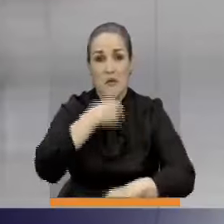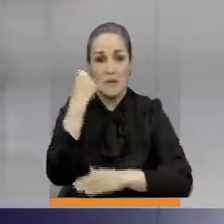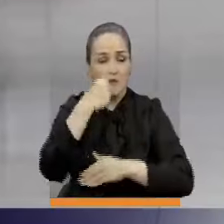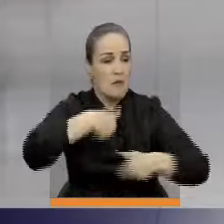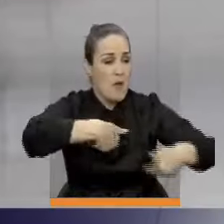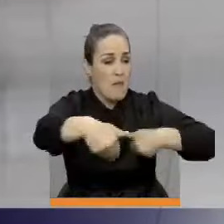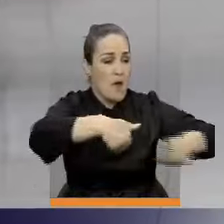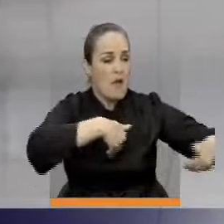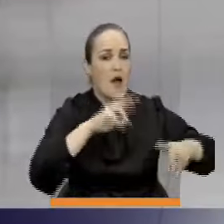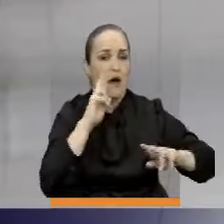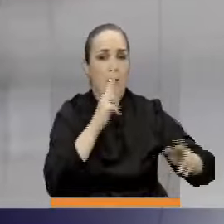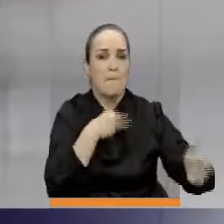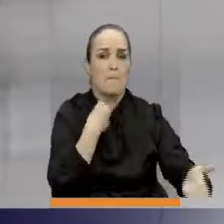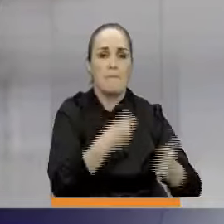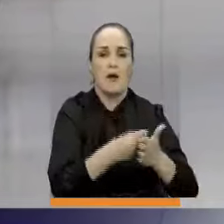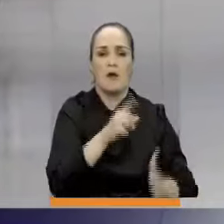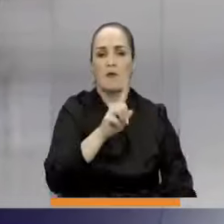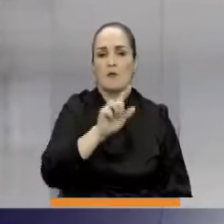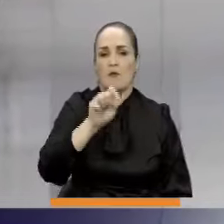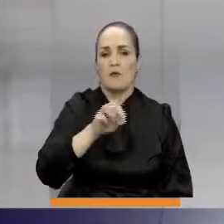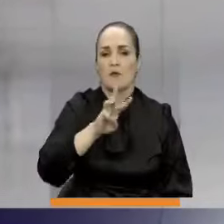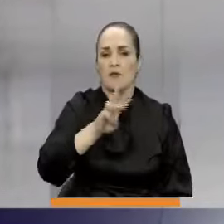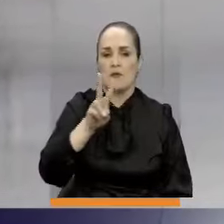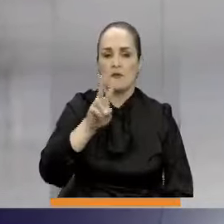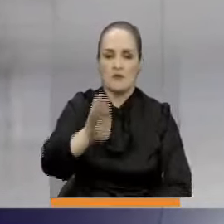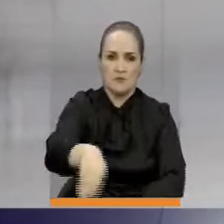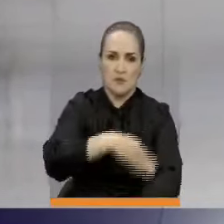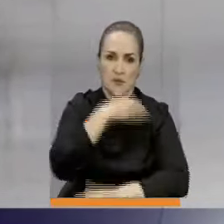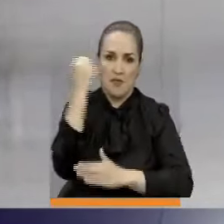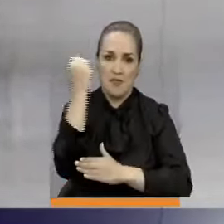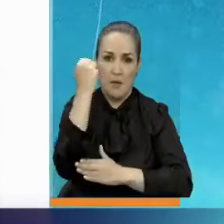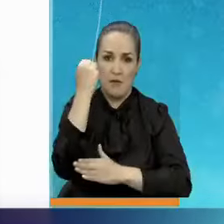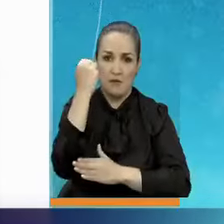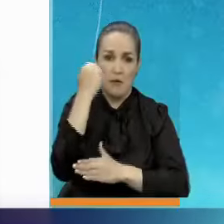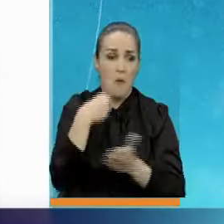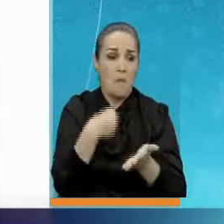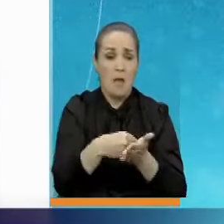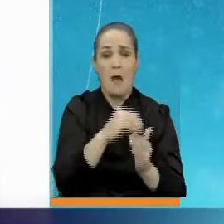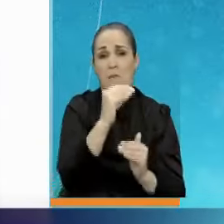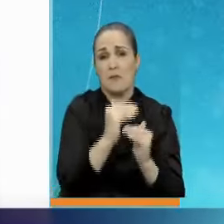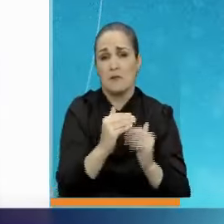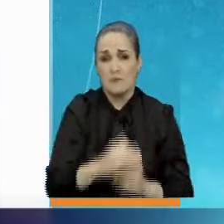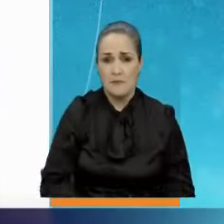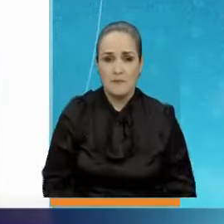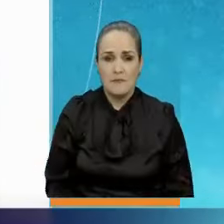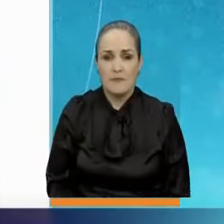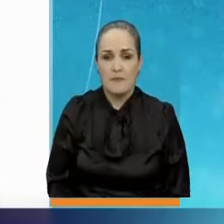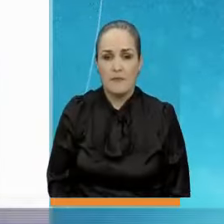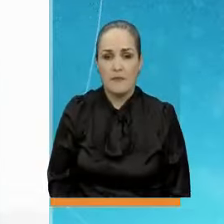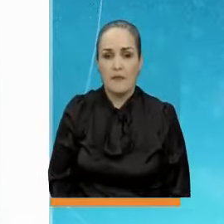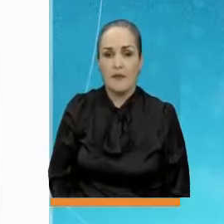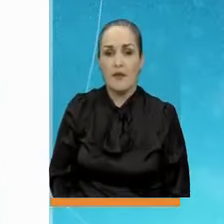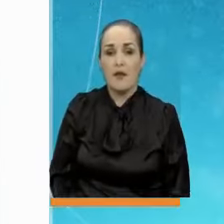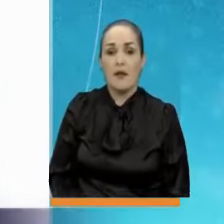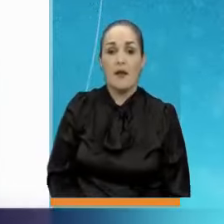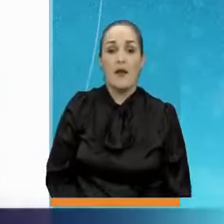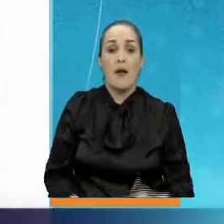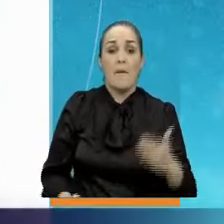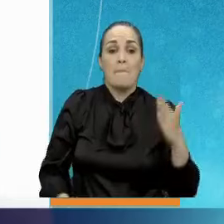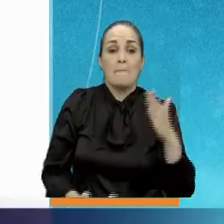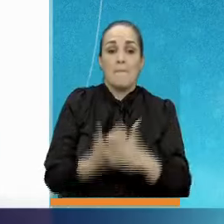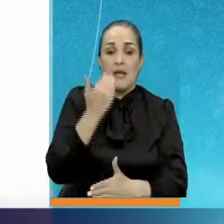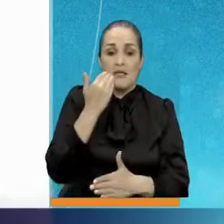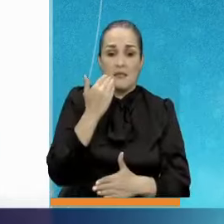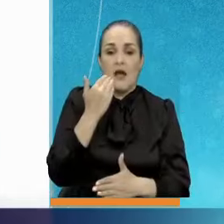solo reconoció 1,32 billones de pesos y pagó mucho menos. Cuando inicia el contrato de mandato, yo tengo que respetar